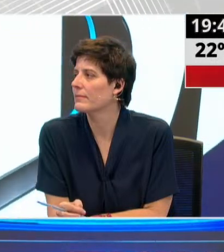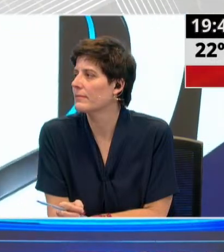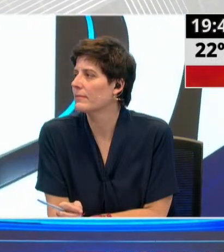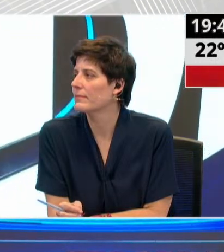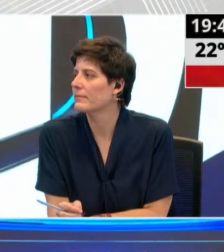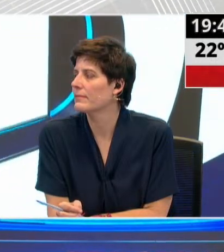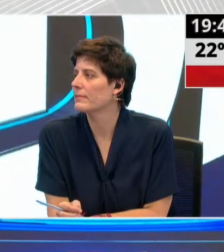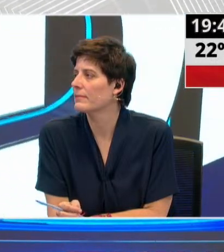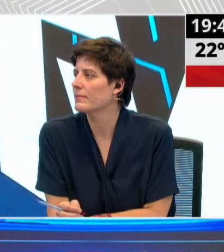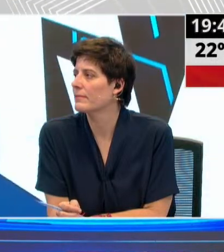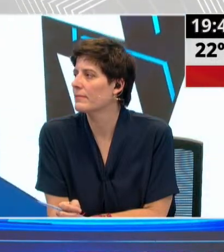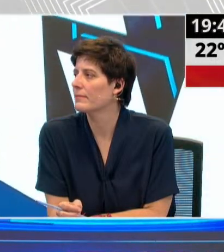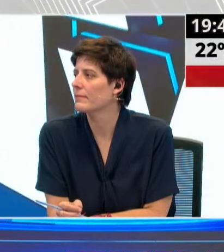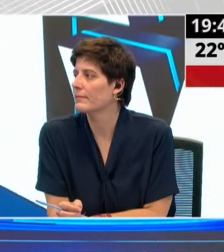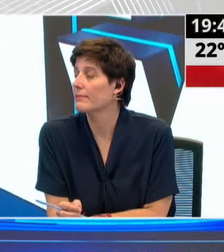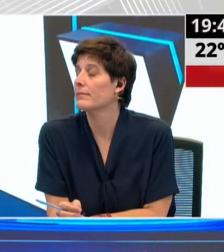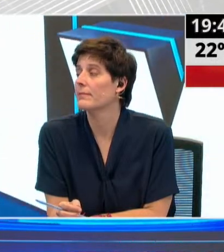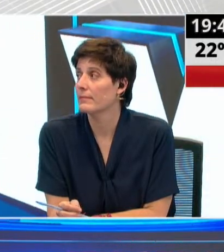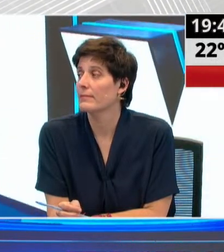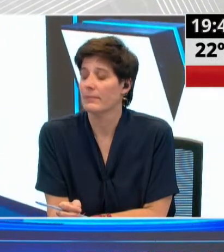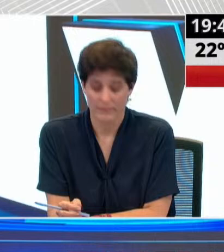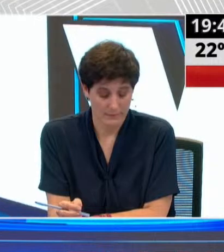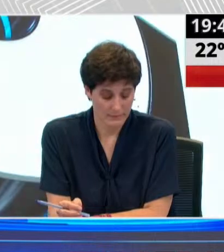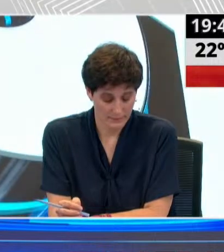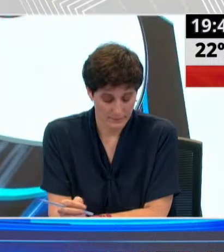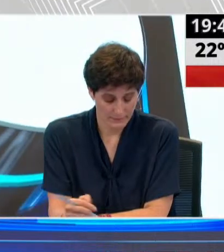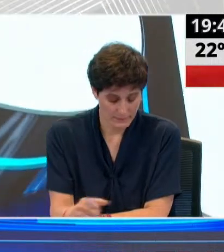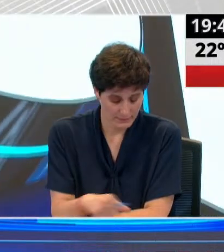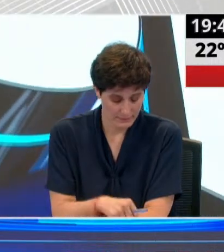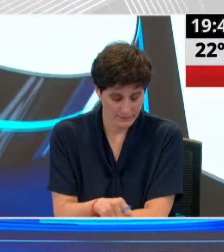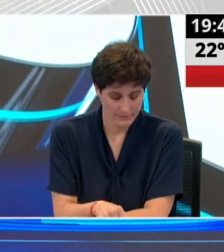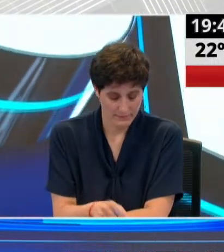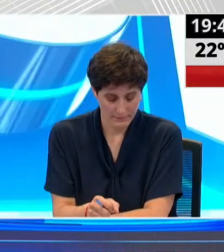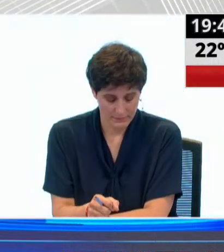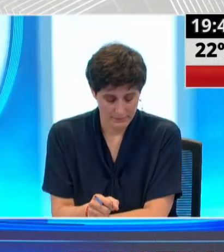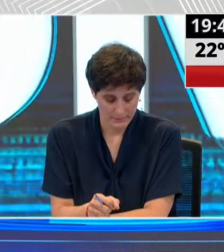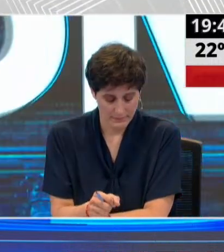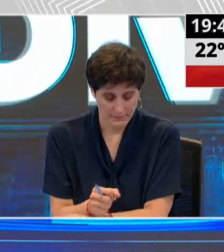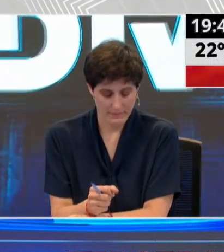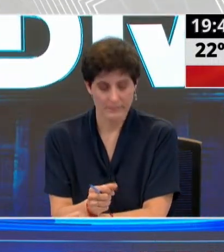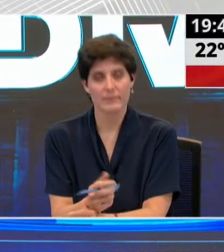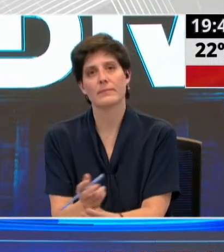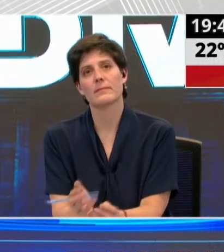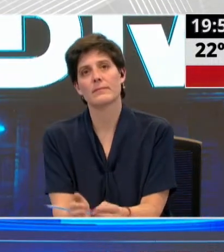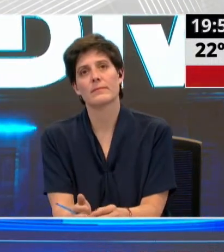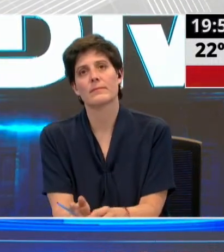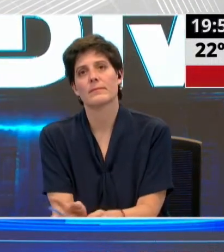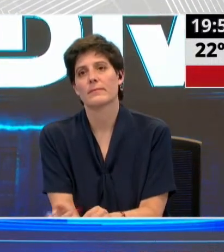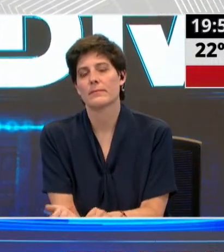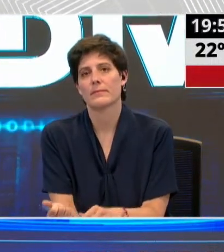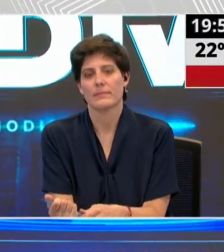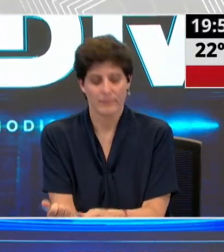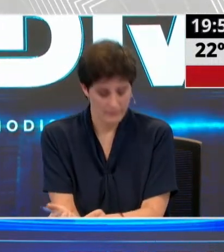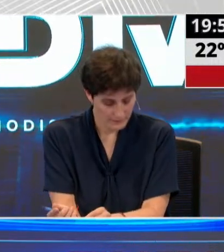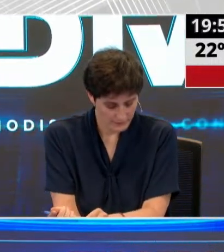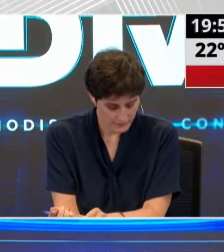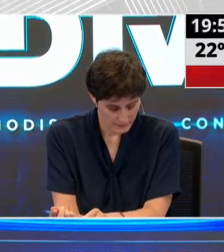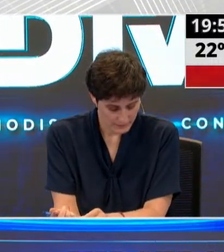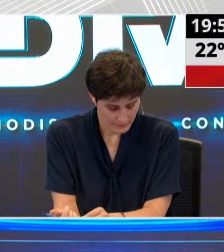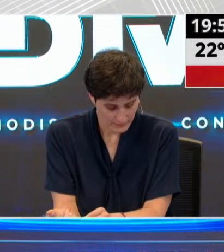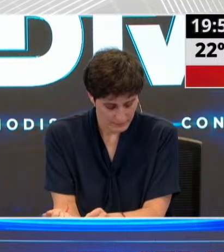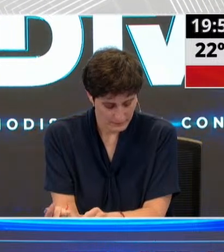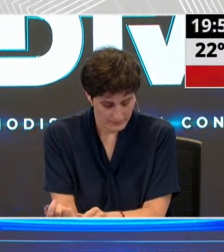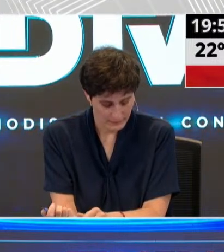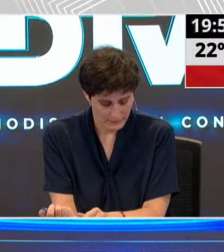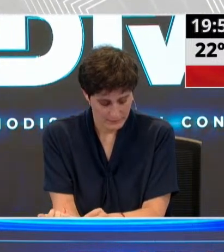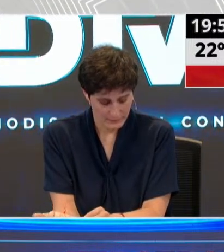Patricia Bullrich quede afuera del balotaje, el dato que incluso en la última entrevista que tuvimos con Ricardo López Murphy, el